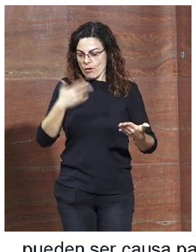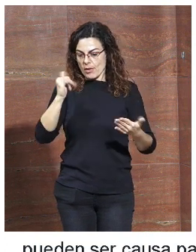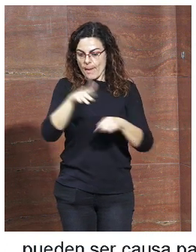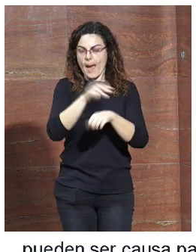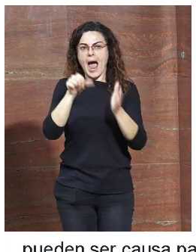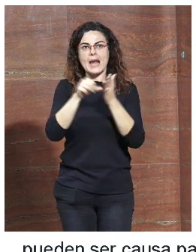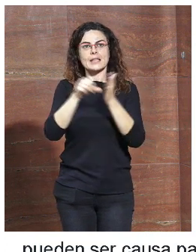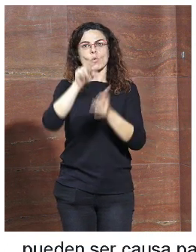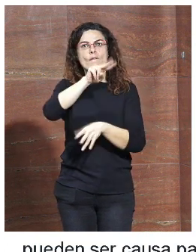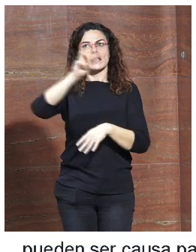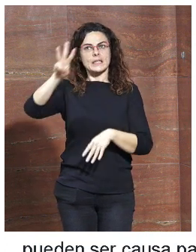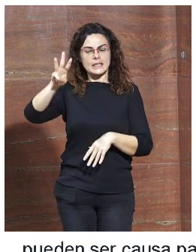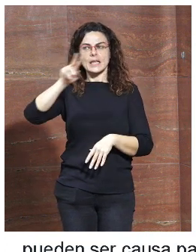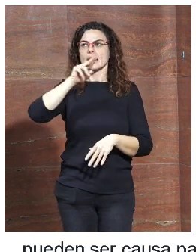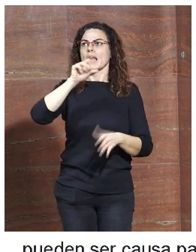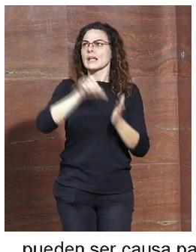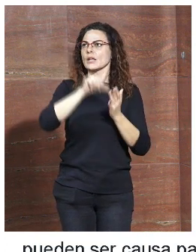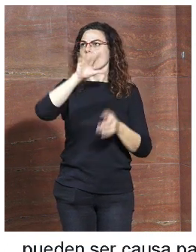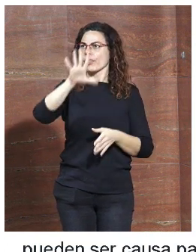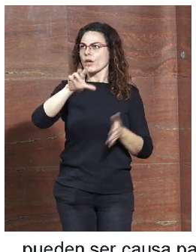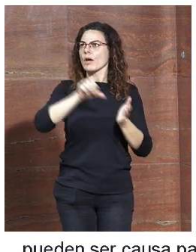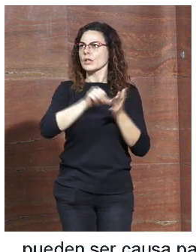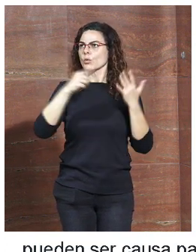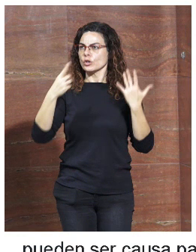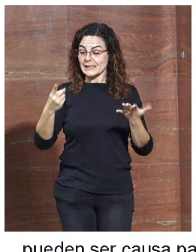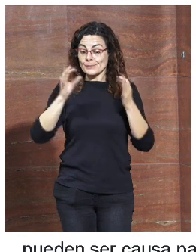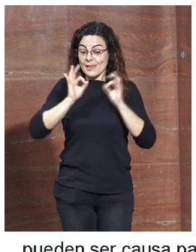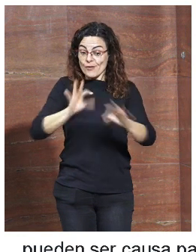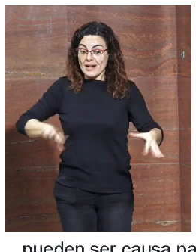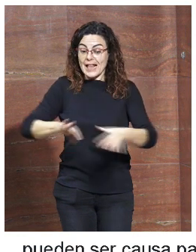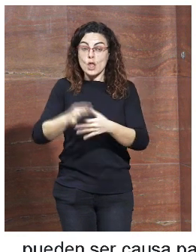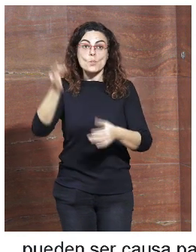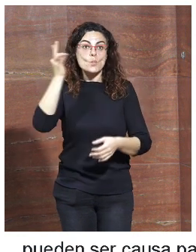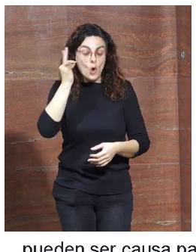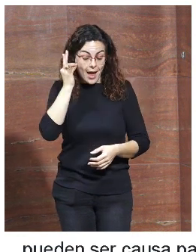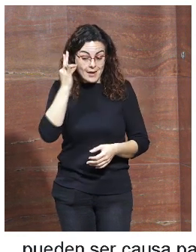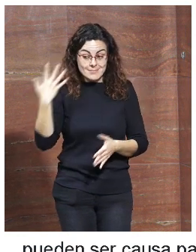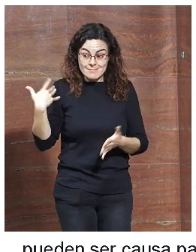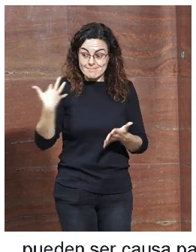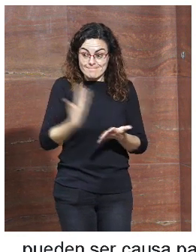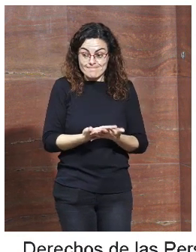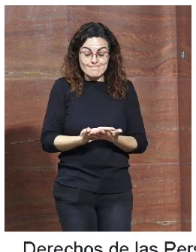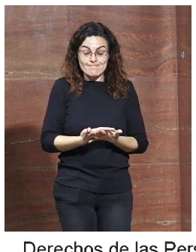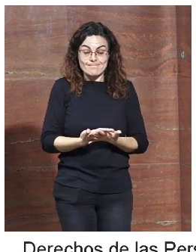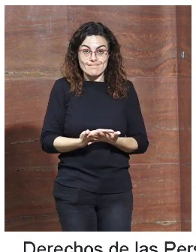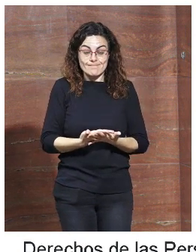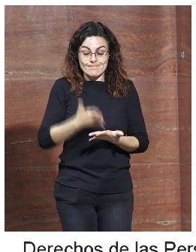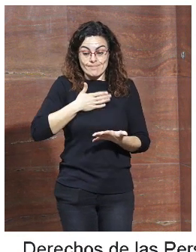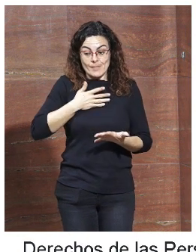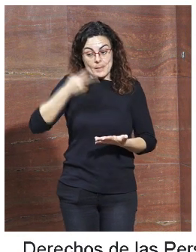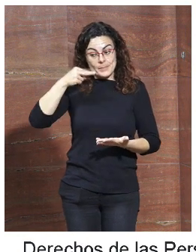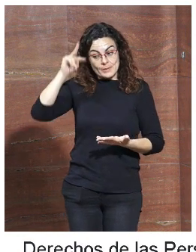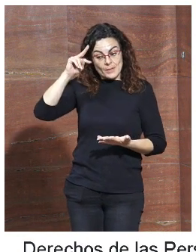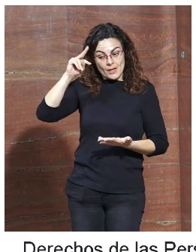el artículo 23, el artículo 5, el artículo 6 específico de mujer, pero es que a día de hoy, desde nuestra